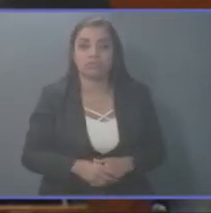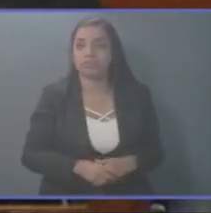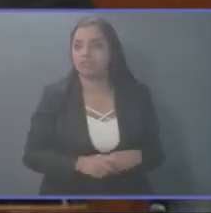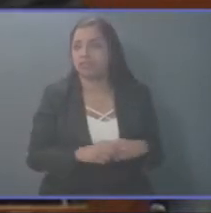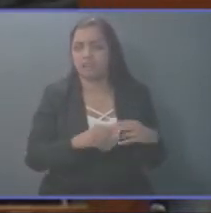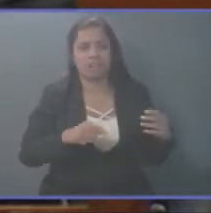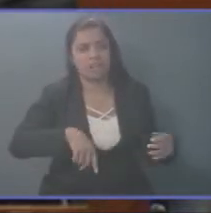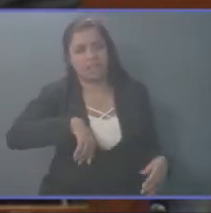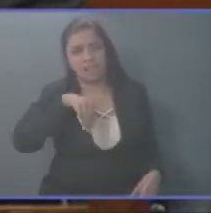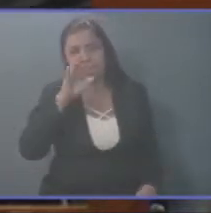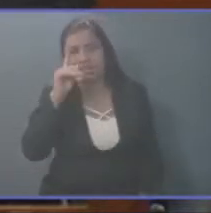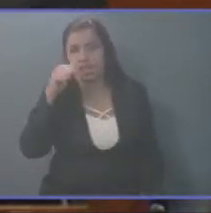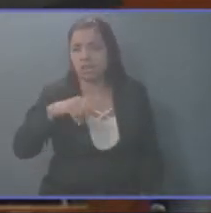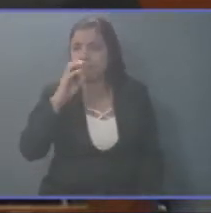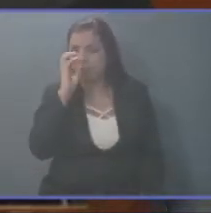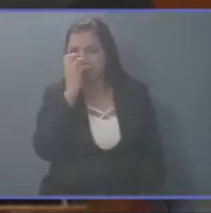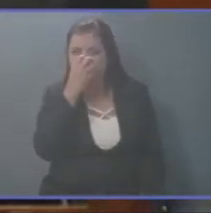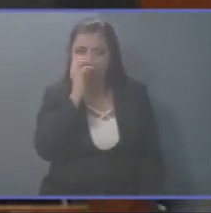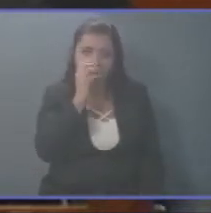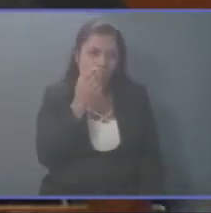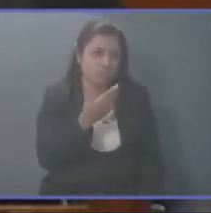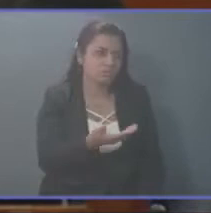Aquí han pasado payasos,